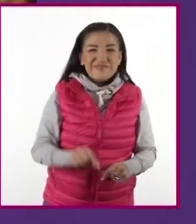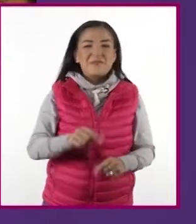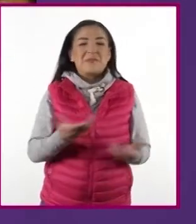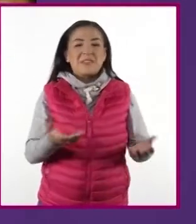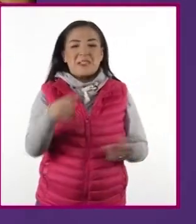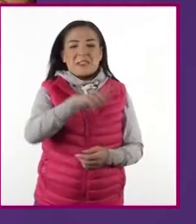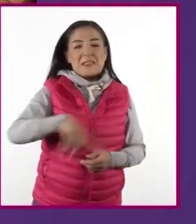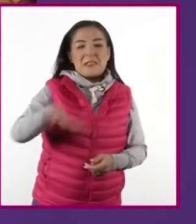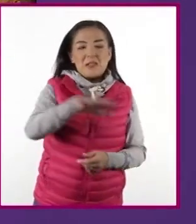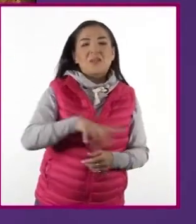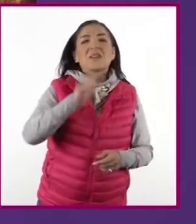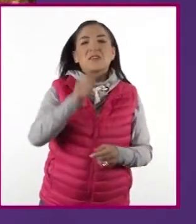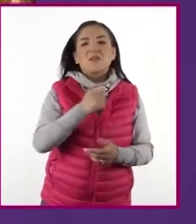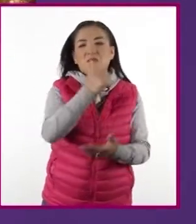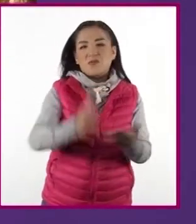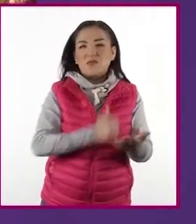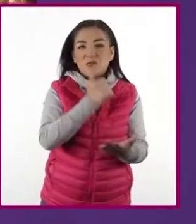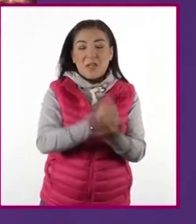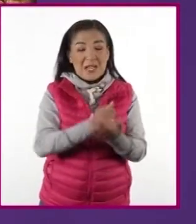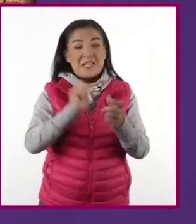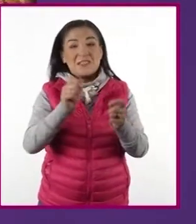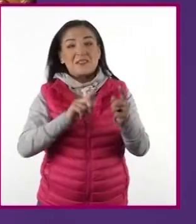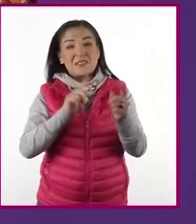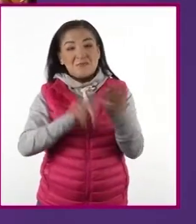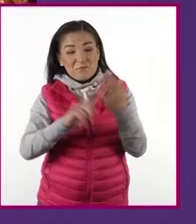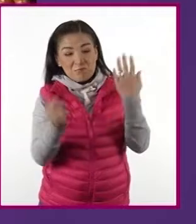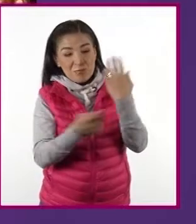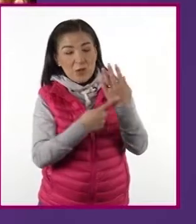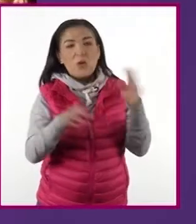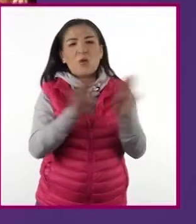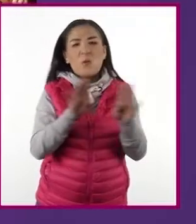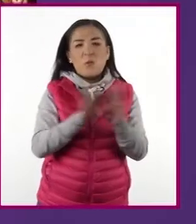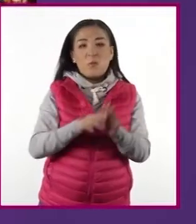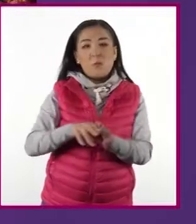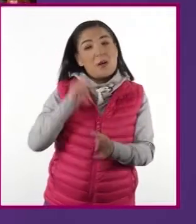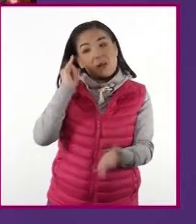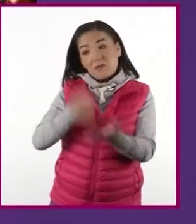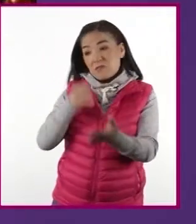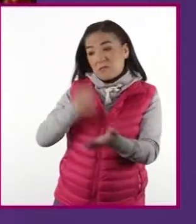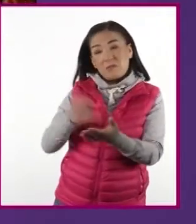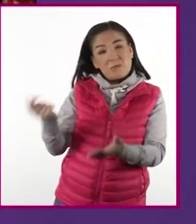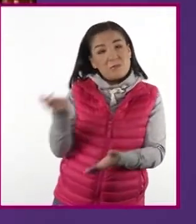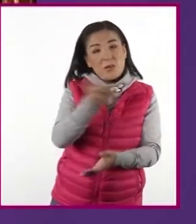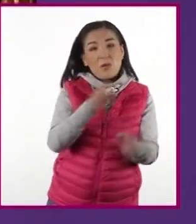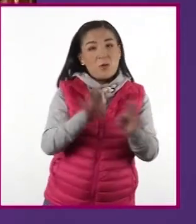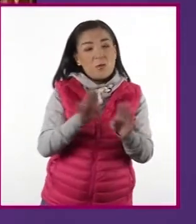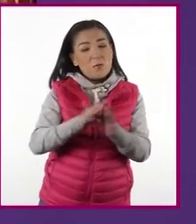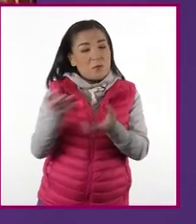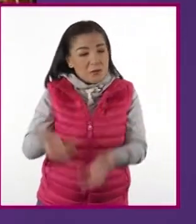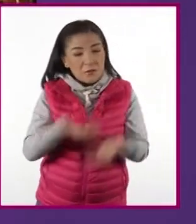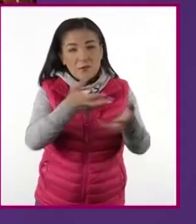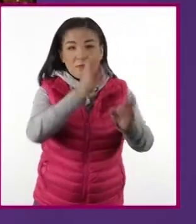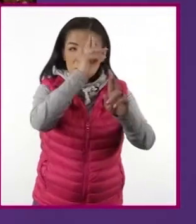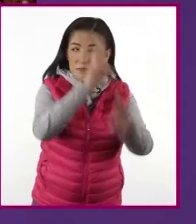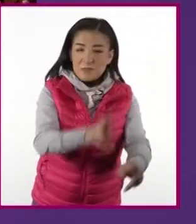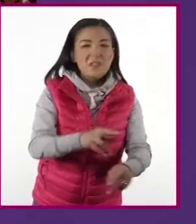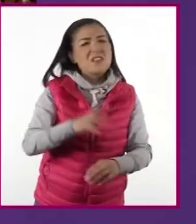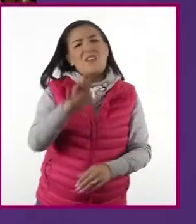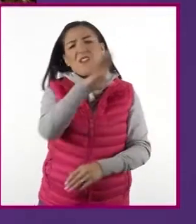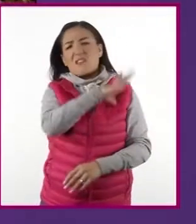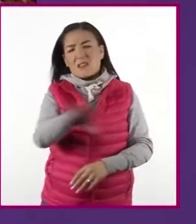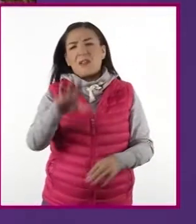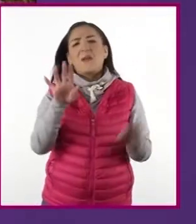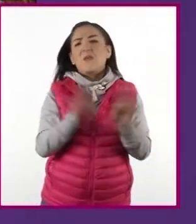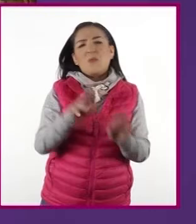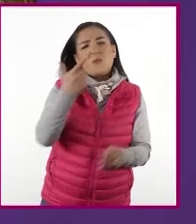los alrededores de la ciudad, quienes no querían ser obligados a pagar tributo, realizar trabajo comunitario o desempeñar